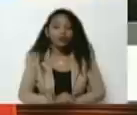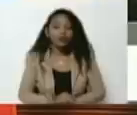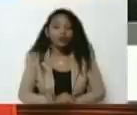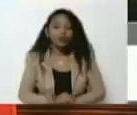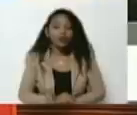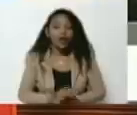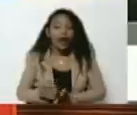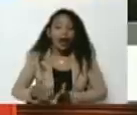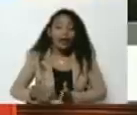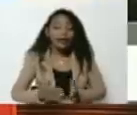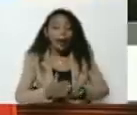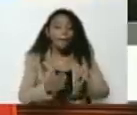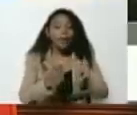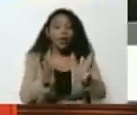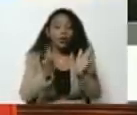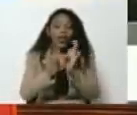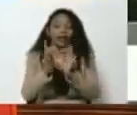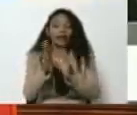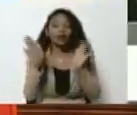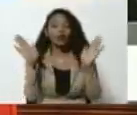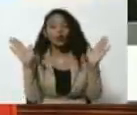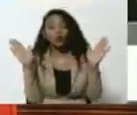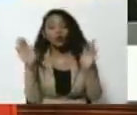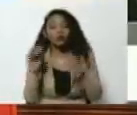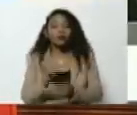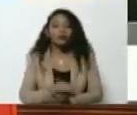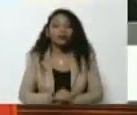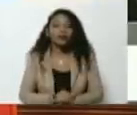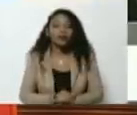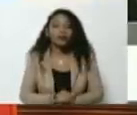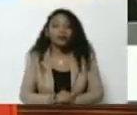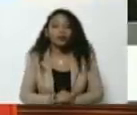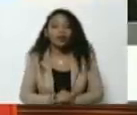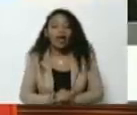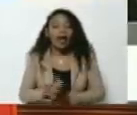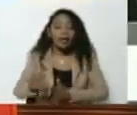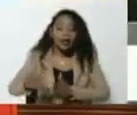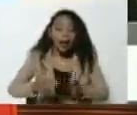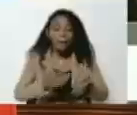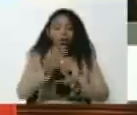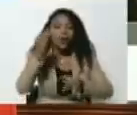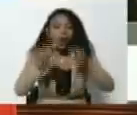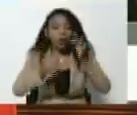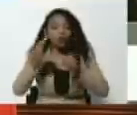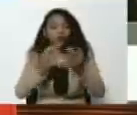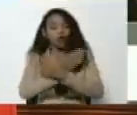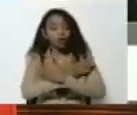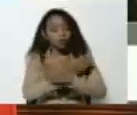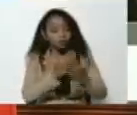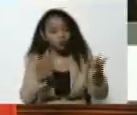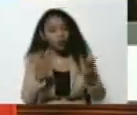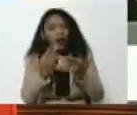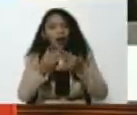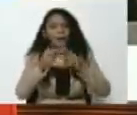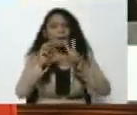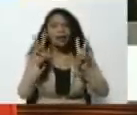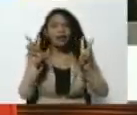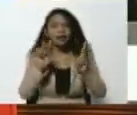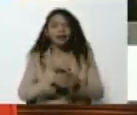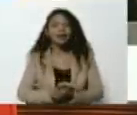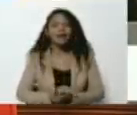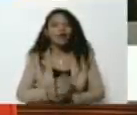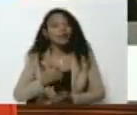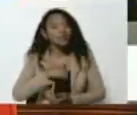es el camino de Cristo Redentor. Es el camino de la justicia, la solidaridad, la paz.